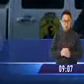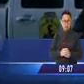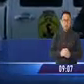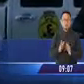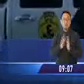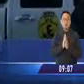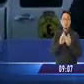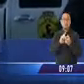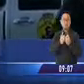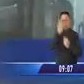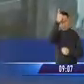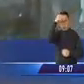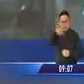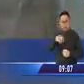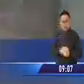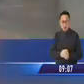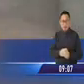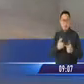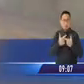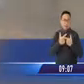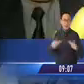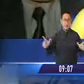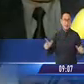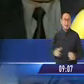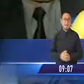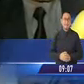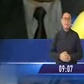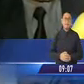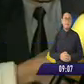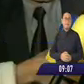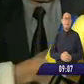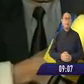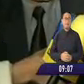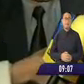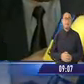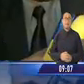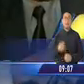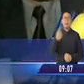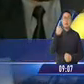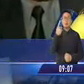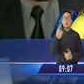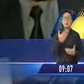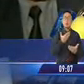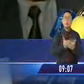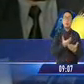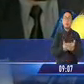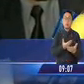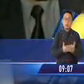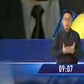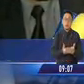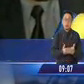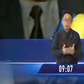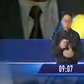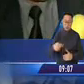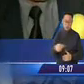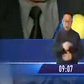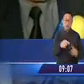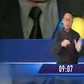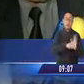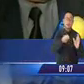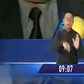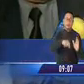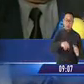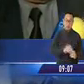habeas corpus para recobrar su libertad. No hay un solo elemento en donde el doctor Terán